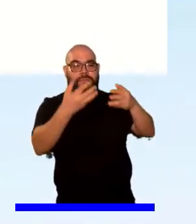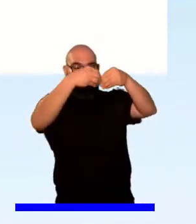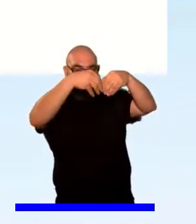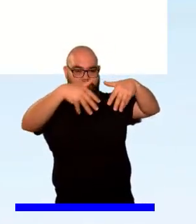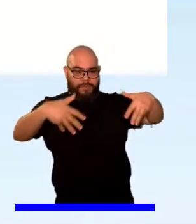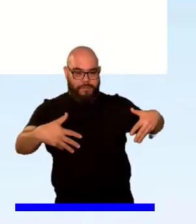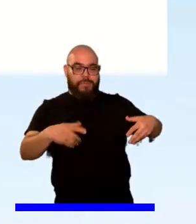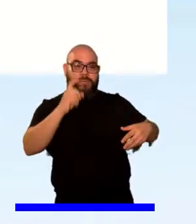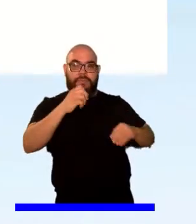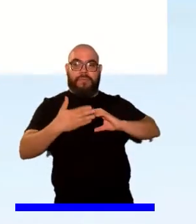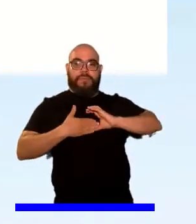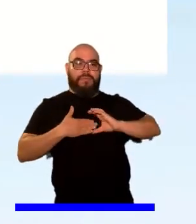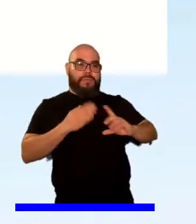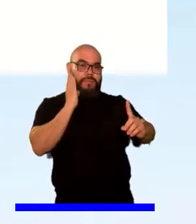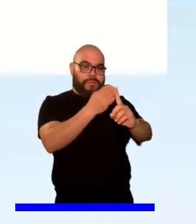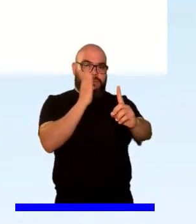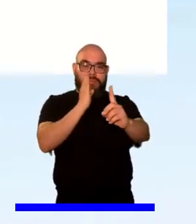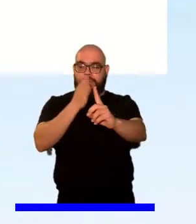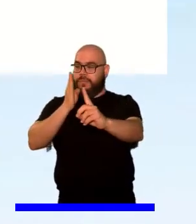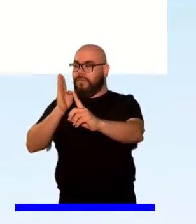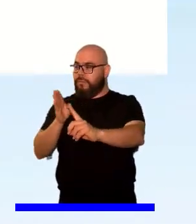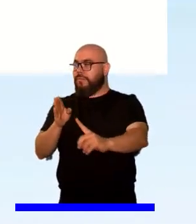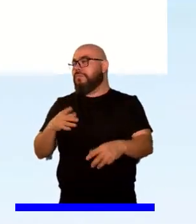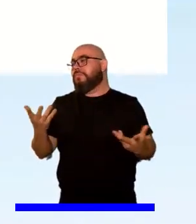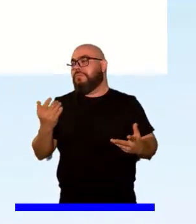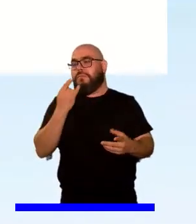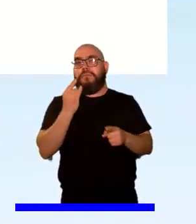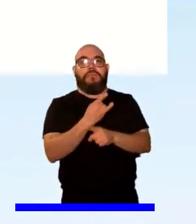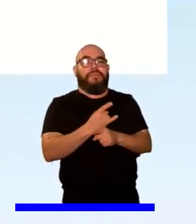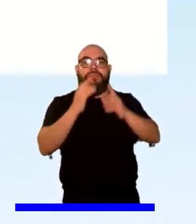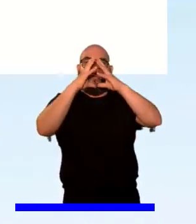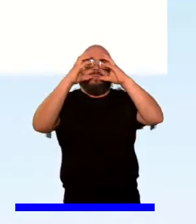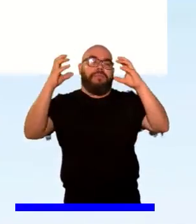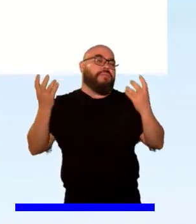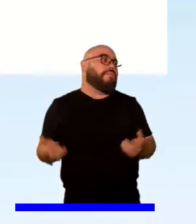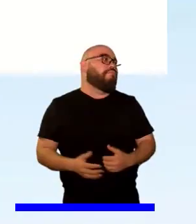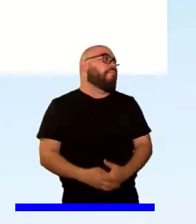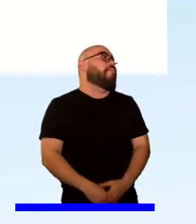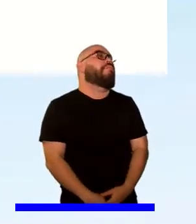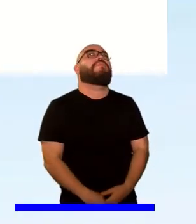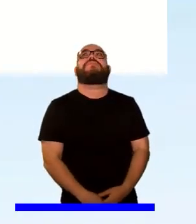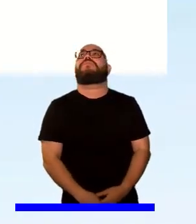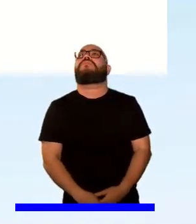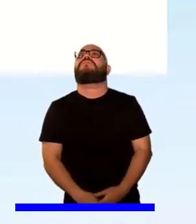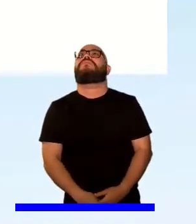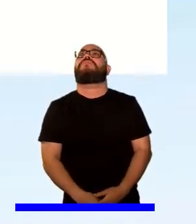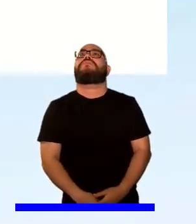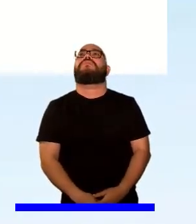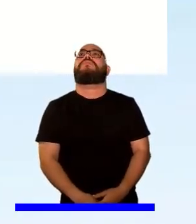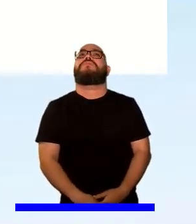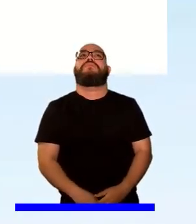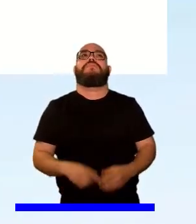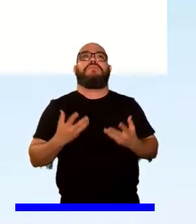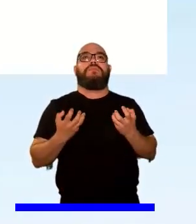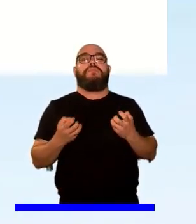que personalizarme para cada modelo. Si quiero utilizar un Cloud, o no Cloud, o como se diga, yo